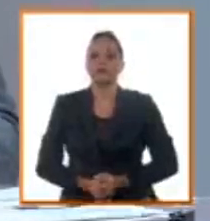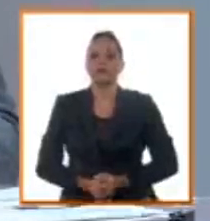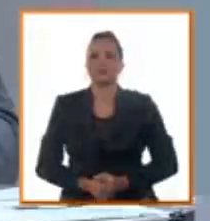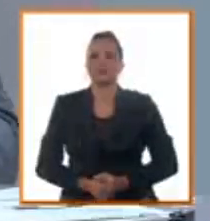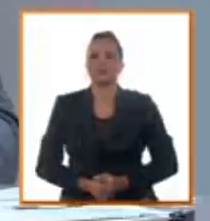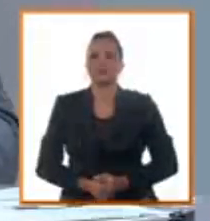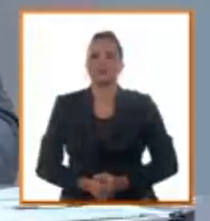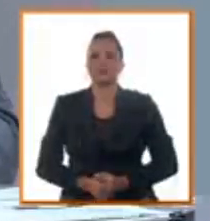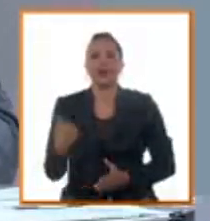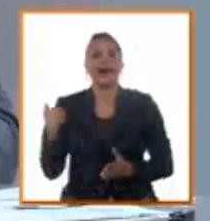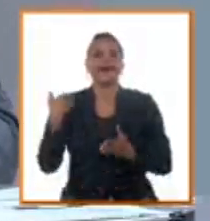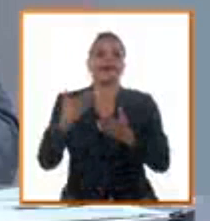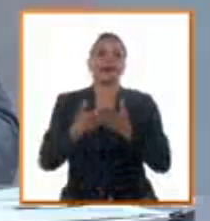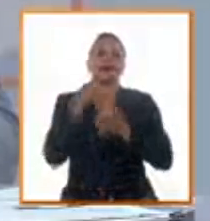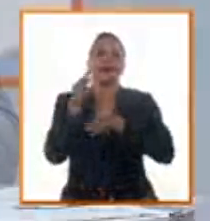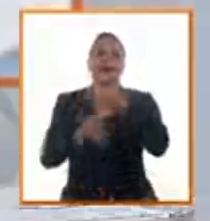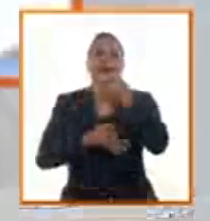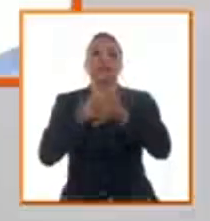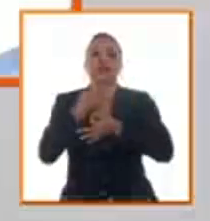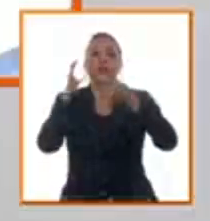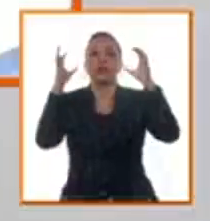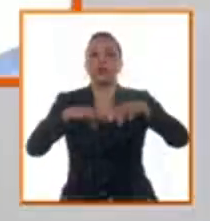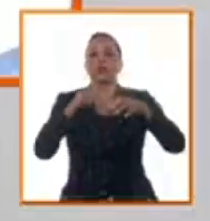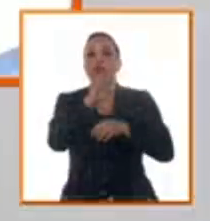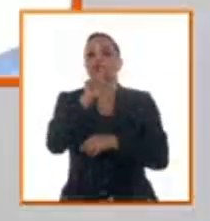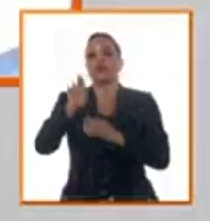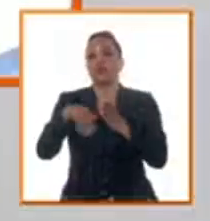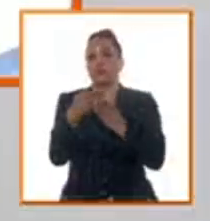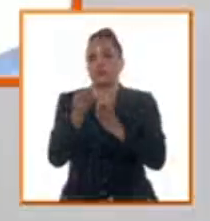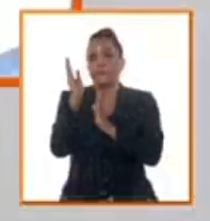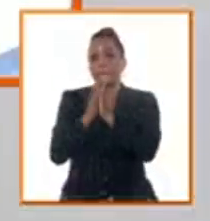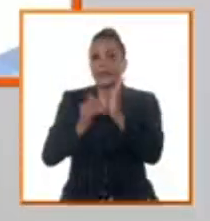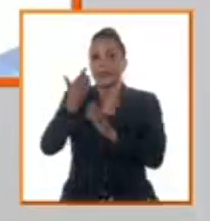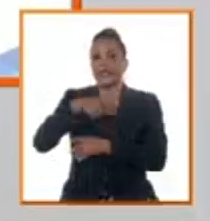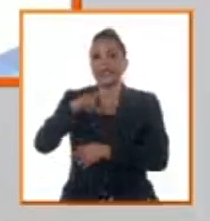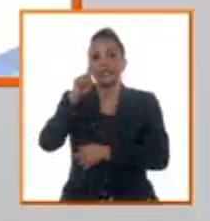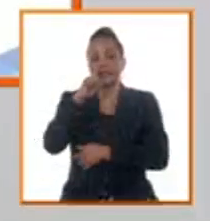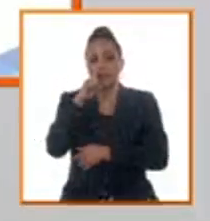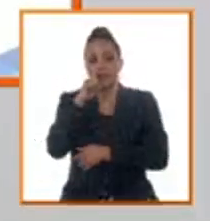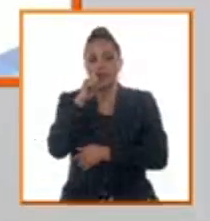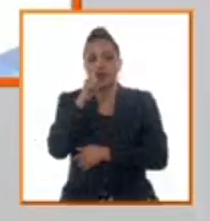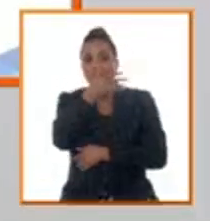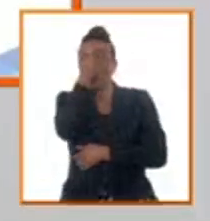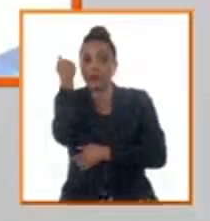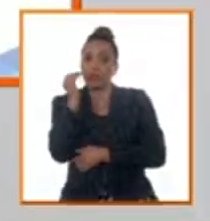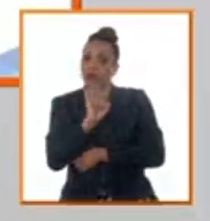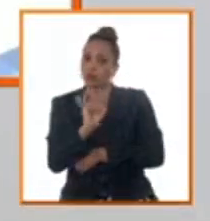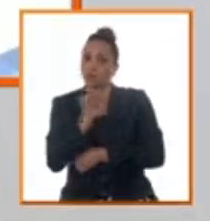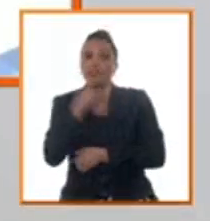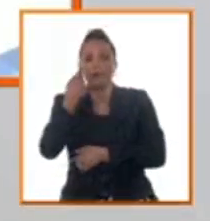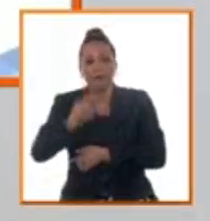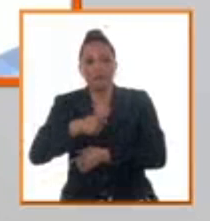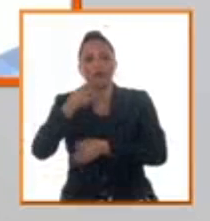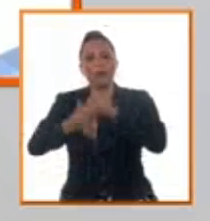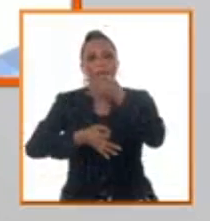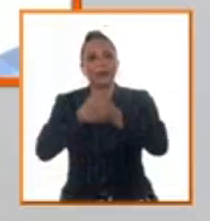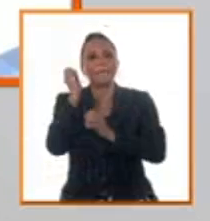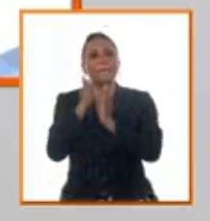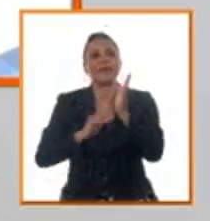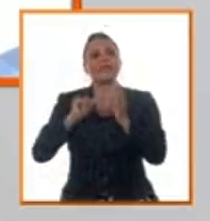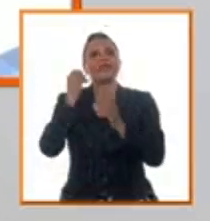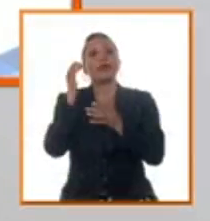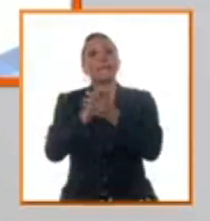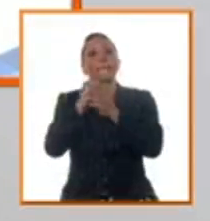hasta este minuto a las lluvias ocurridas en los primeros 11 días del mes de junio, pero no podemos dejar de tener en cuenta que el mes de mayo cambió